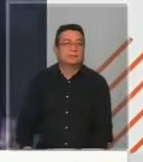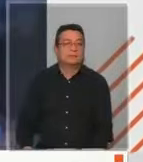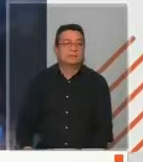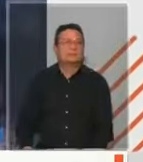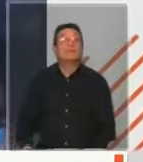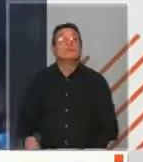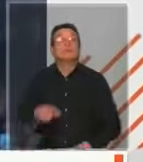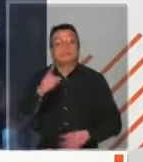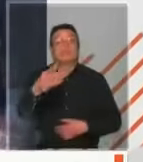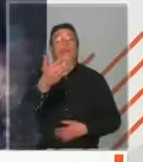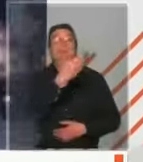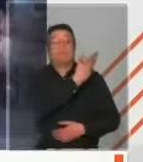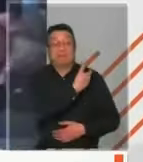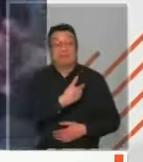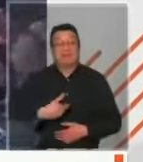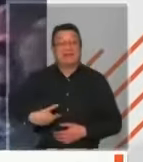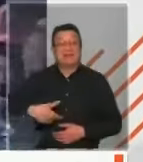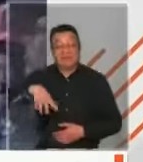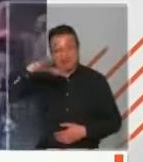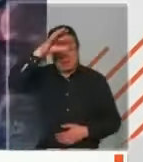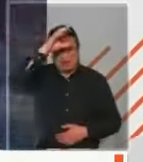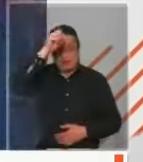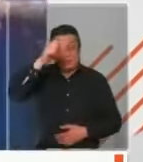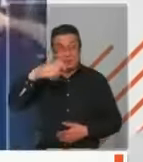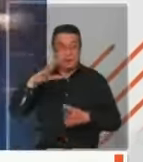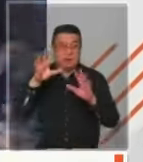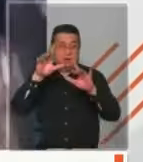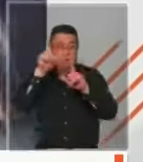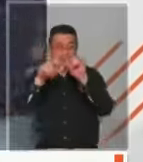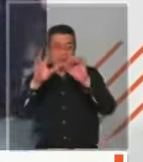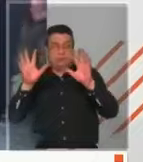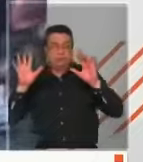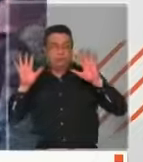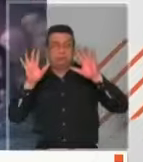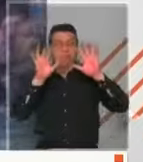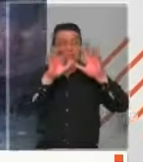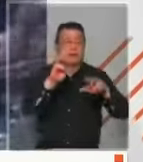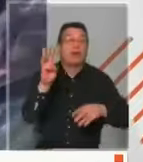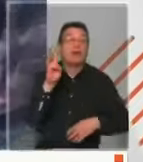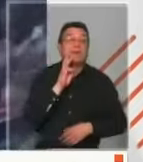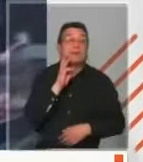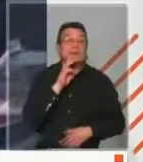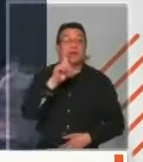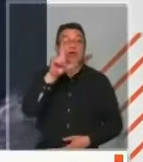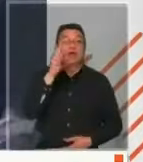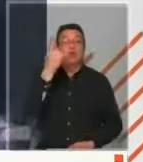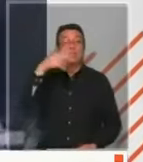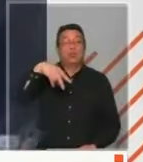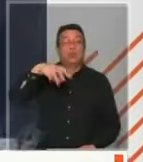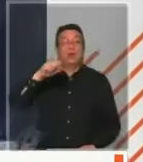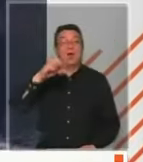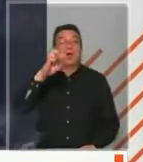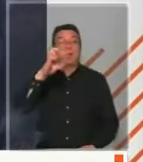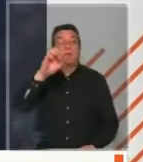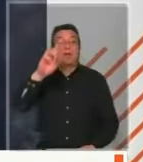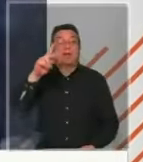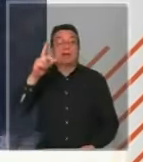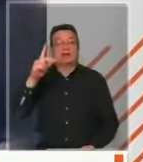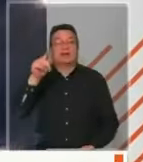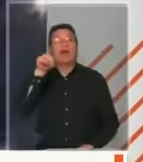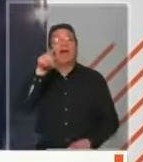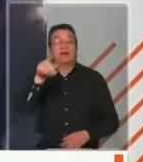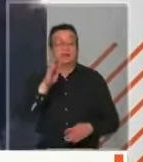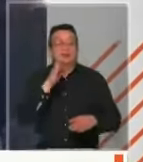Sí, es el presidente de Argentina y miles de personas se reunieron este miércoles en el Luna Park de Buenos Aires para acompañar al